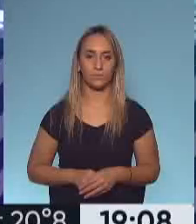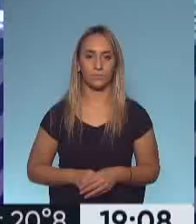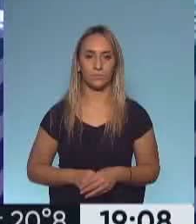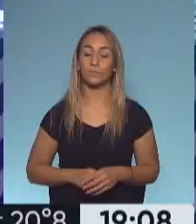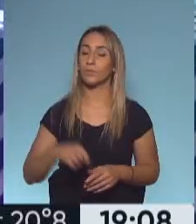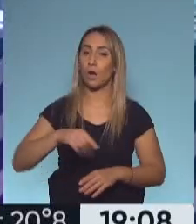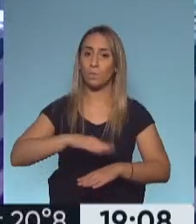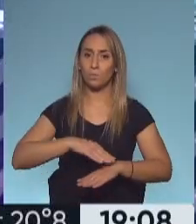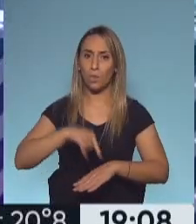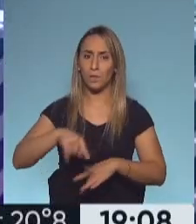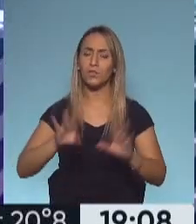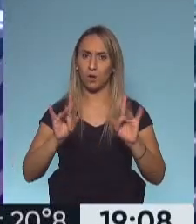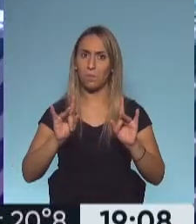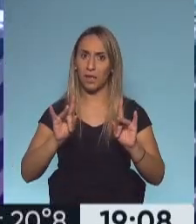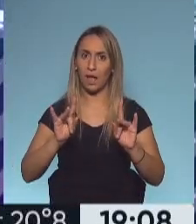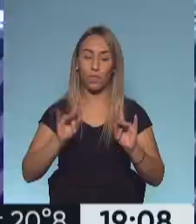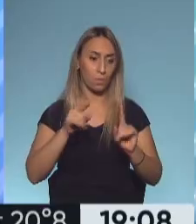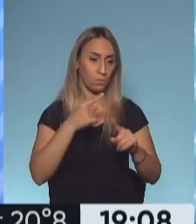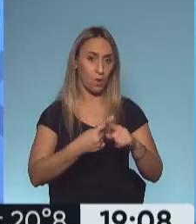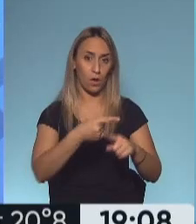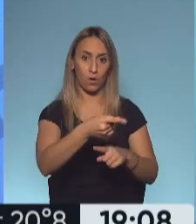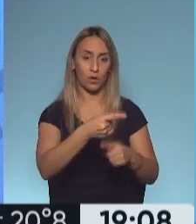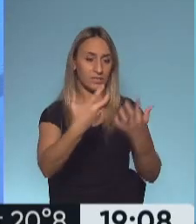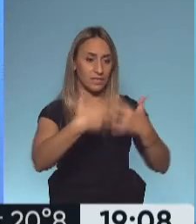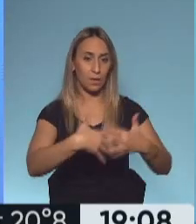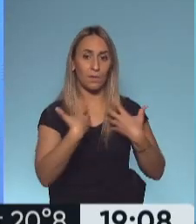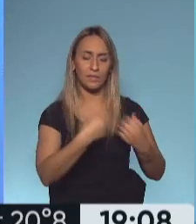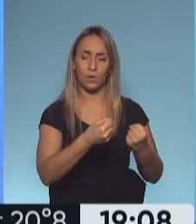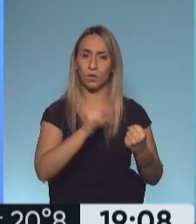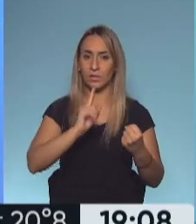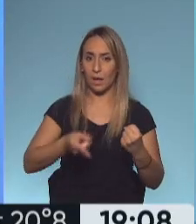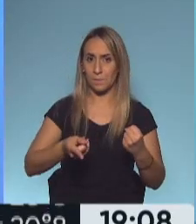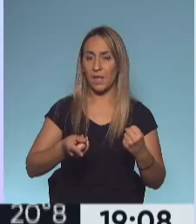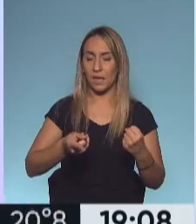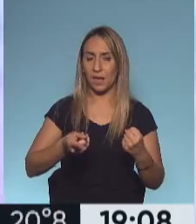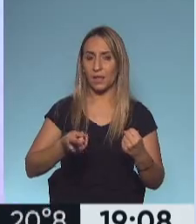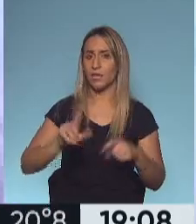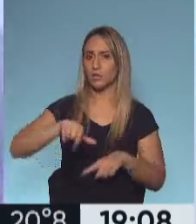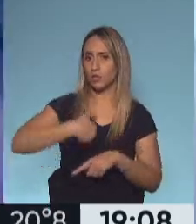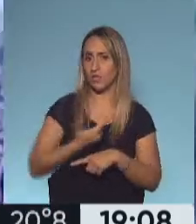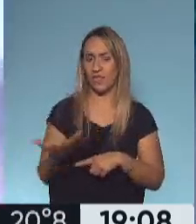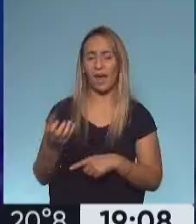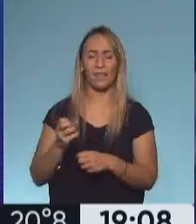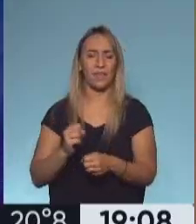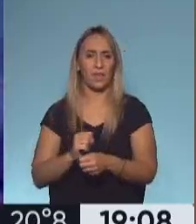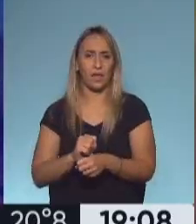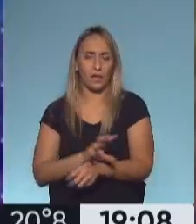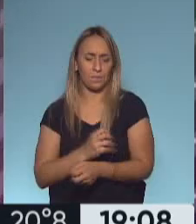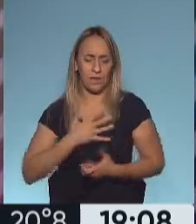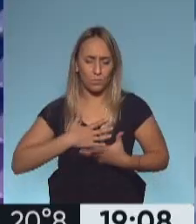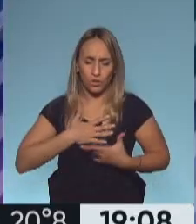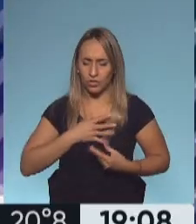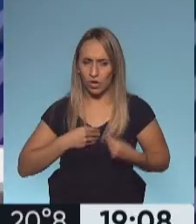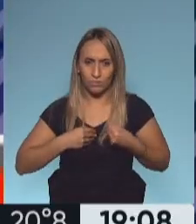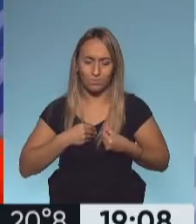Estamos en un momento crítico no solo desde lo sanitario, estamos en un momento crítico desde lo social, desde lo emocional. La situación